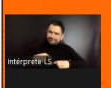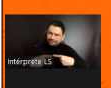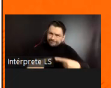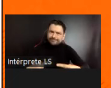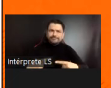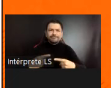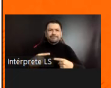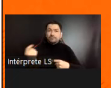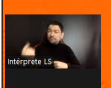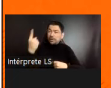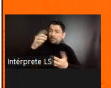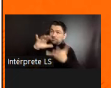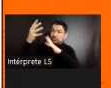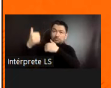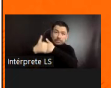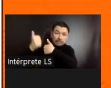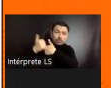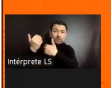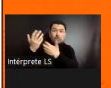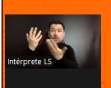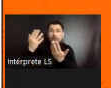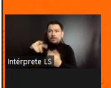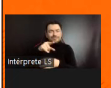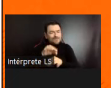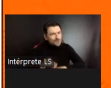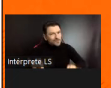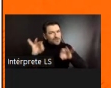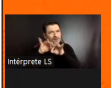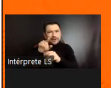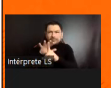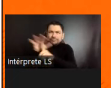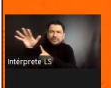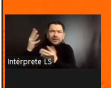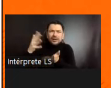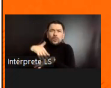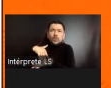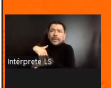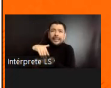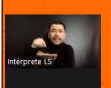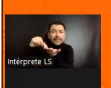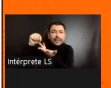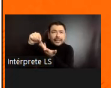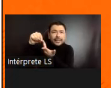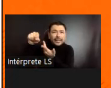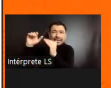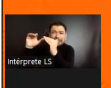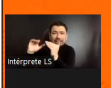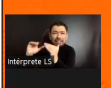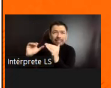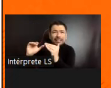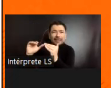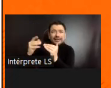importante es reducir las vulnerabilidades que se desprenden de estas falencias.